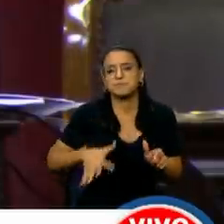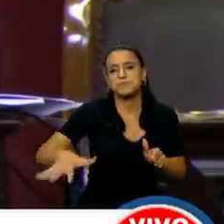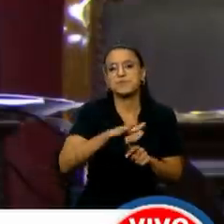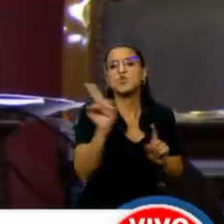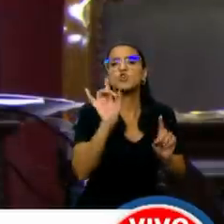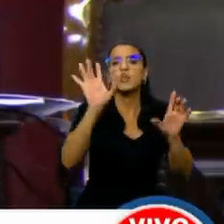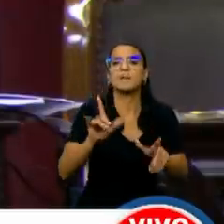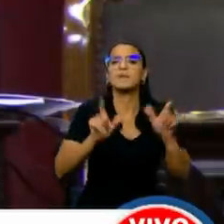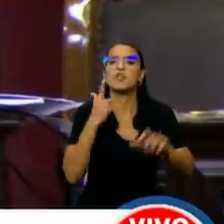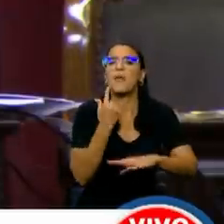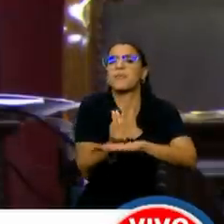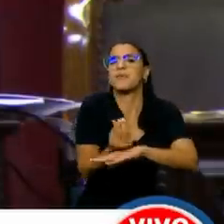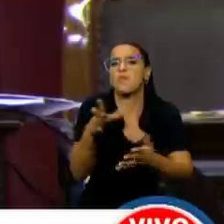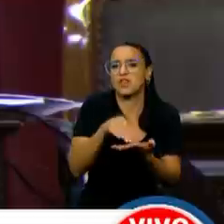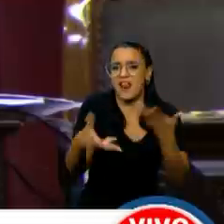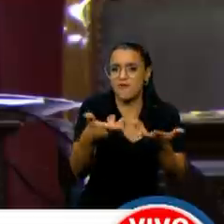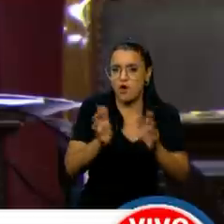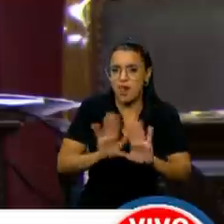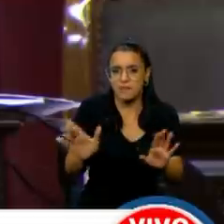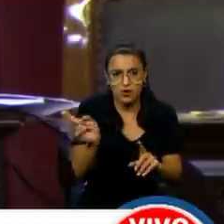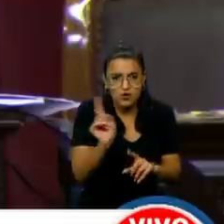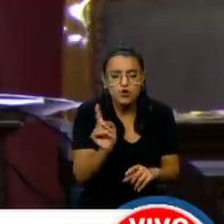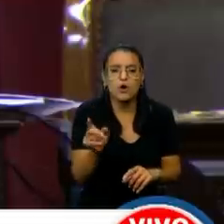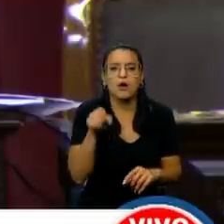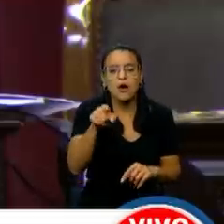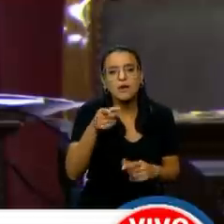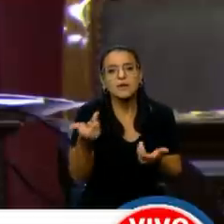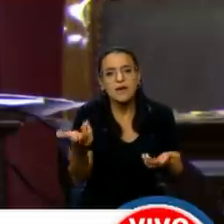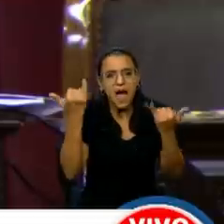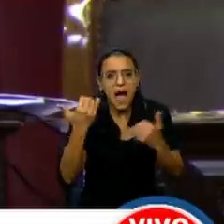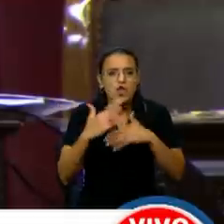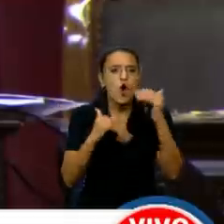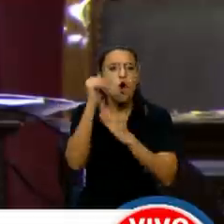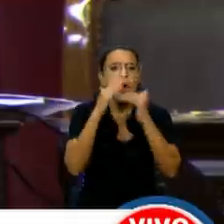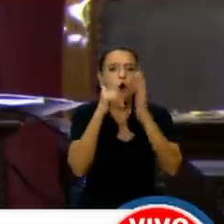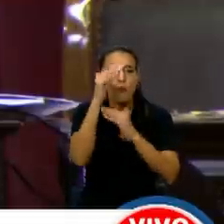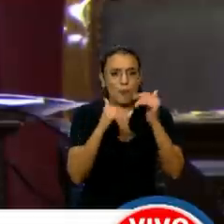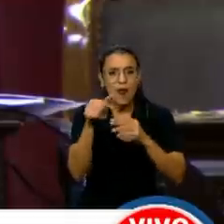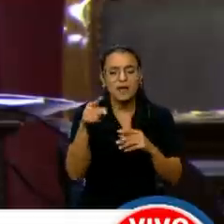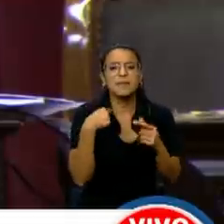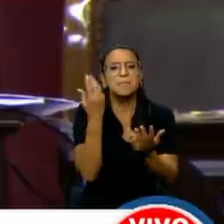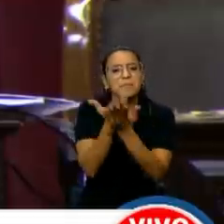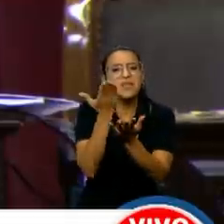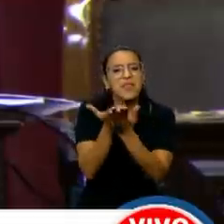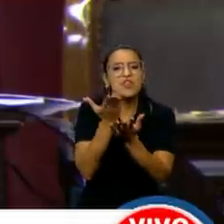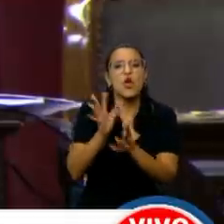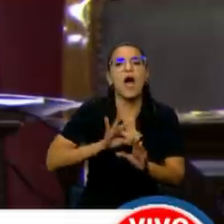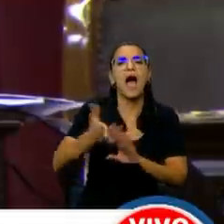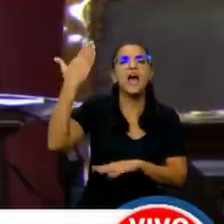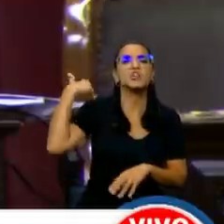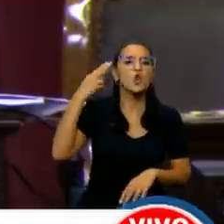y para los que vivimos allí y tiene planteada una obra que se está pidiendo desde el año